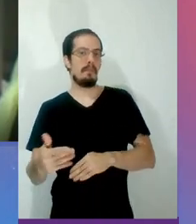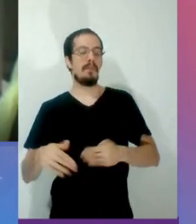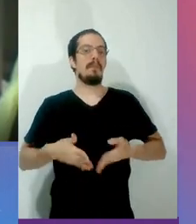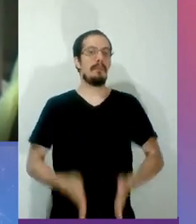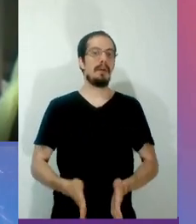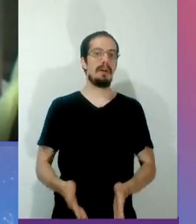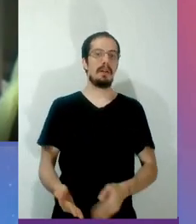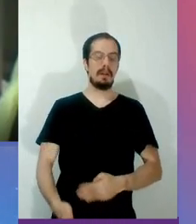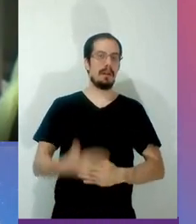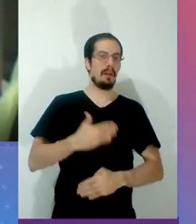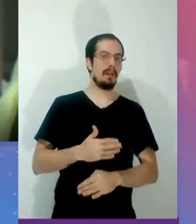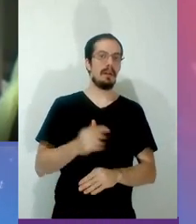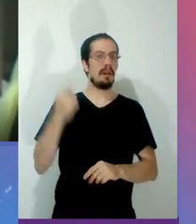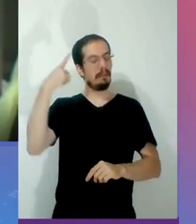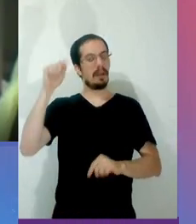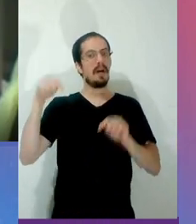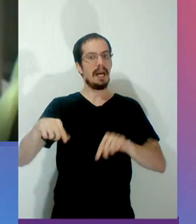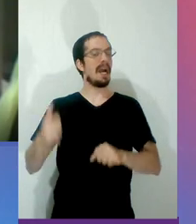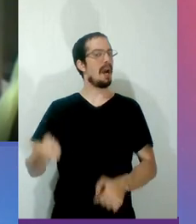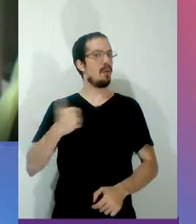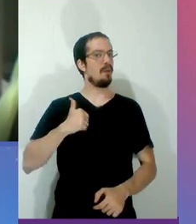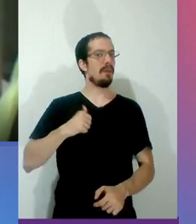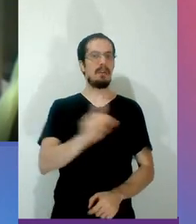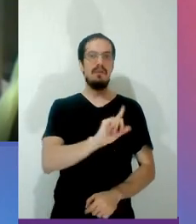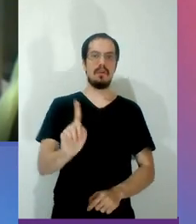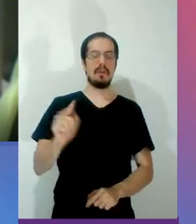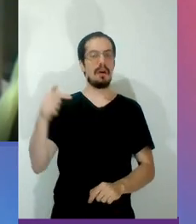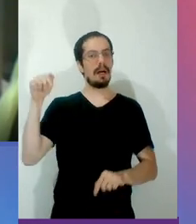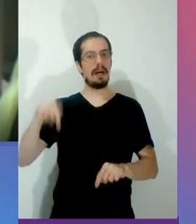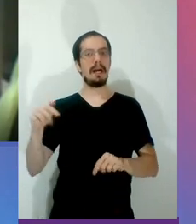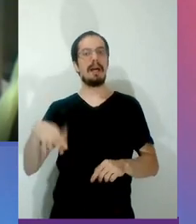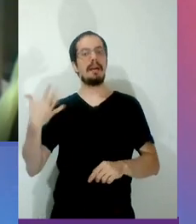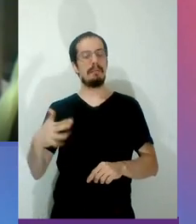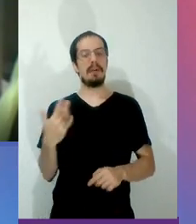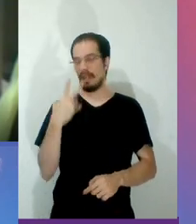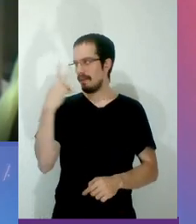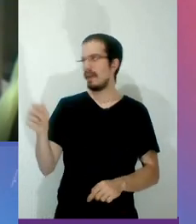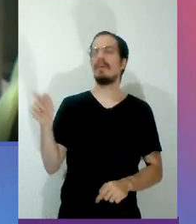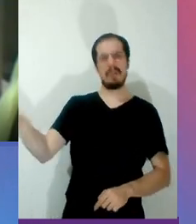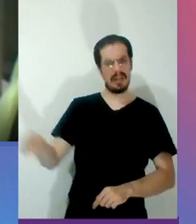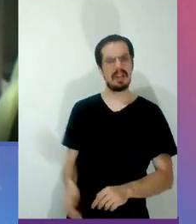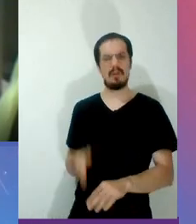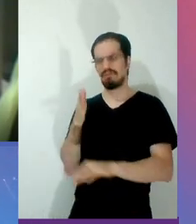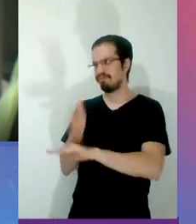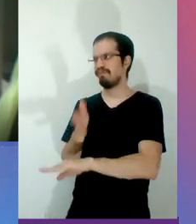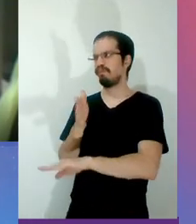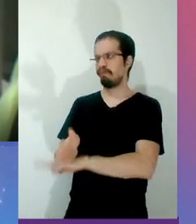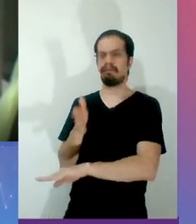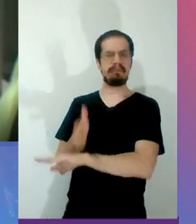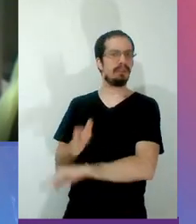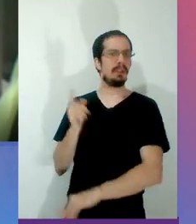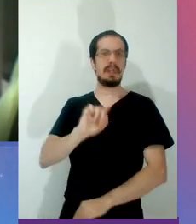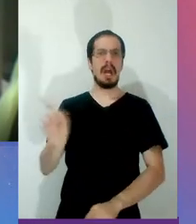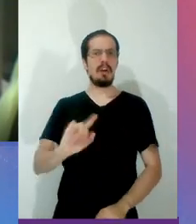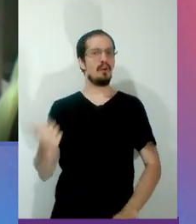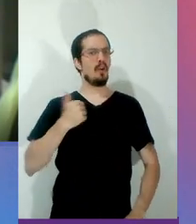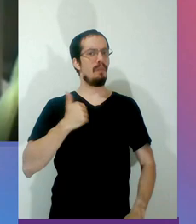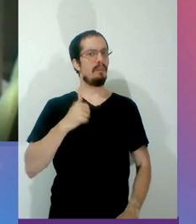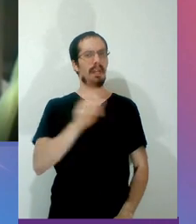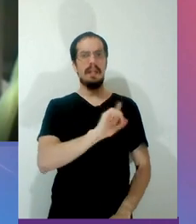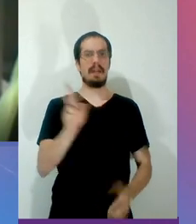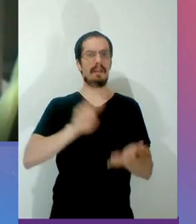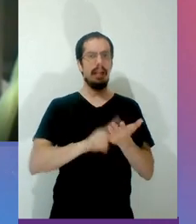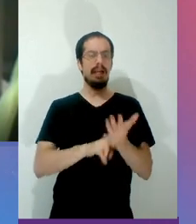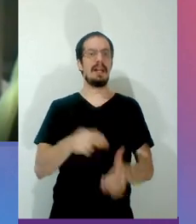No se está cumpliendo, y lo sabemos ya, las personas que estamos ahí activistamente con la ley Mila, sabemos que no se está cumpliendo la ley